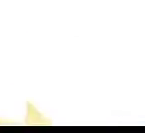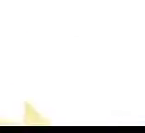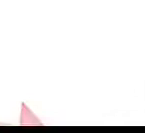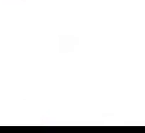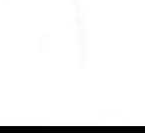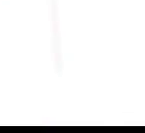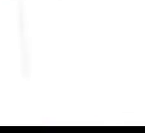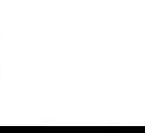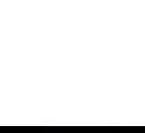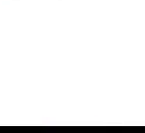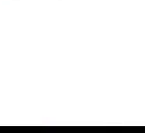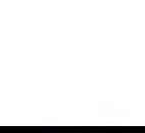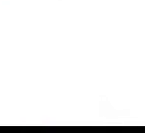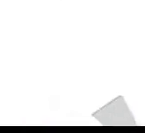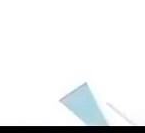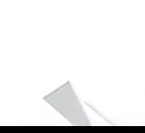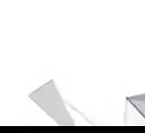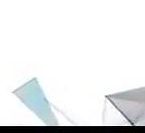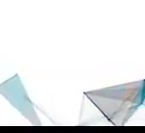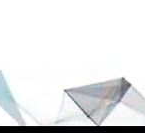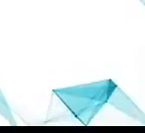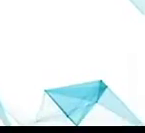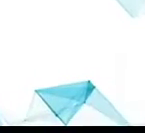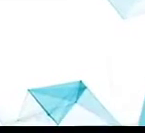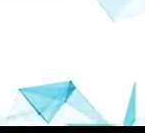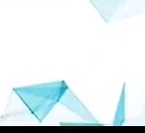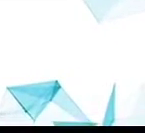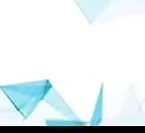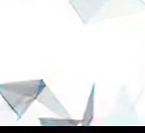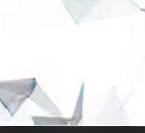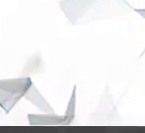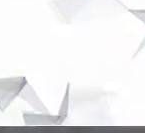Fin de espacio promocional.